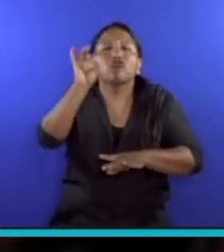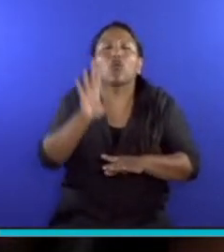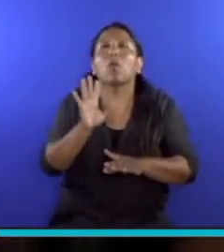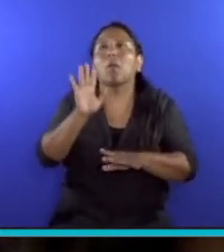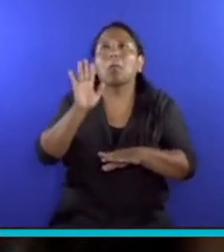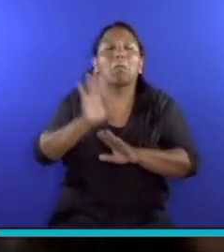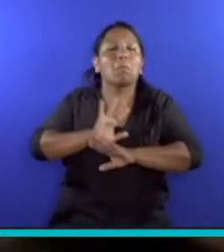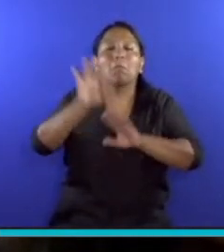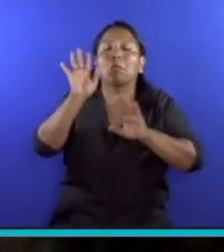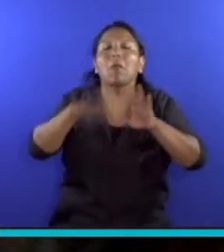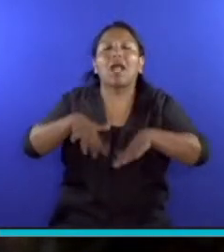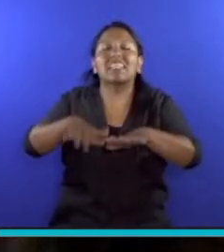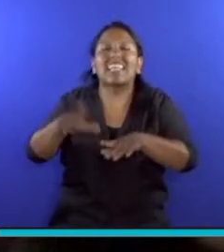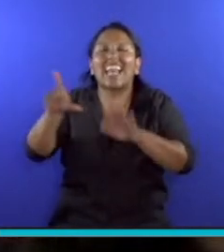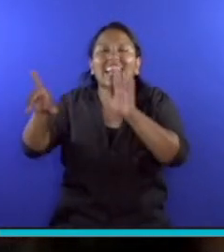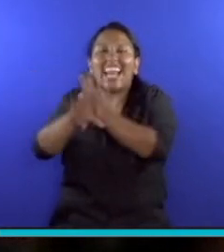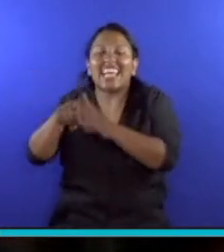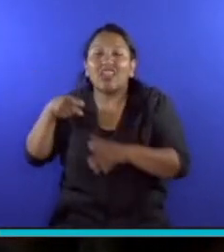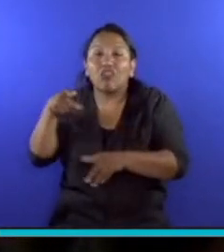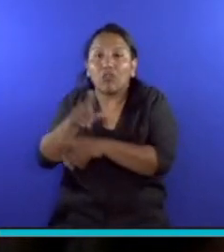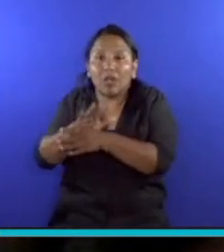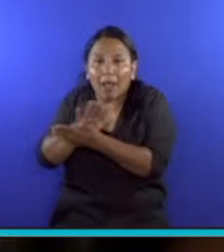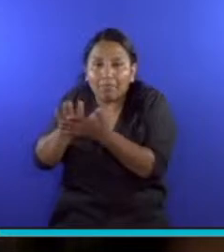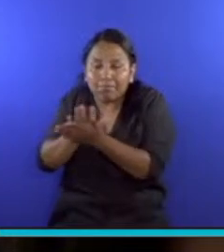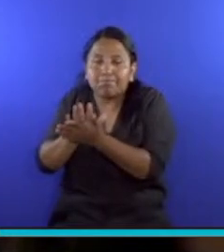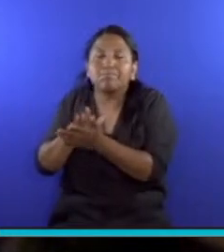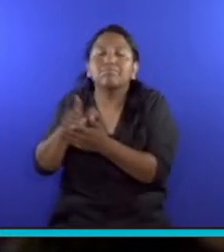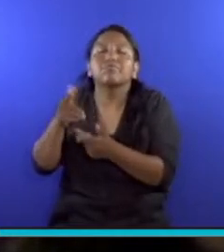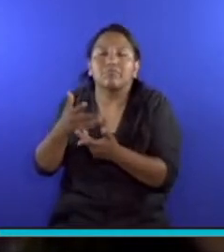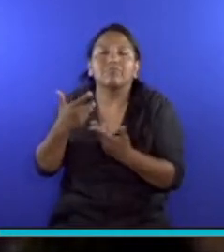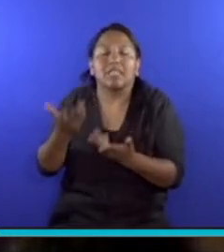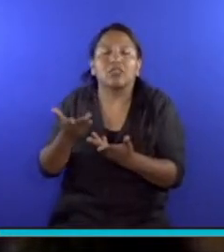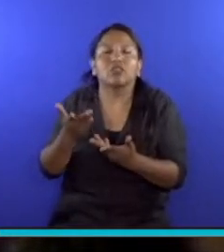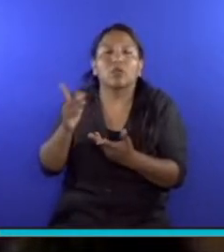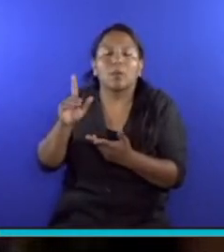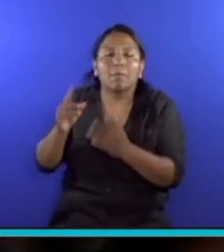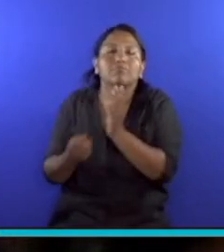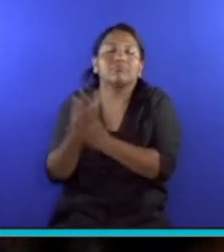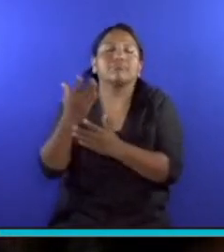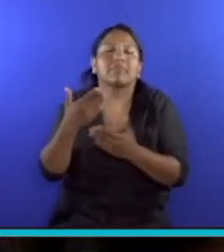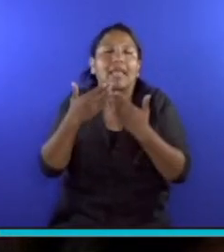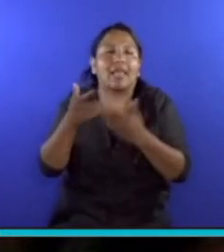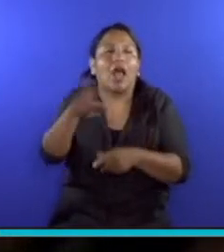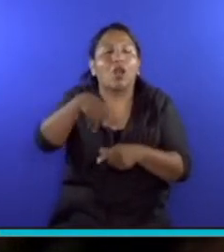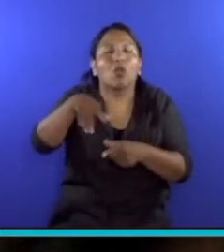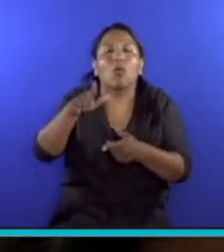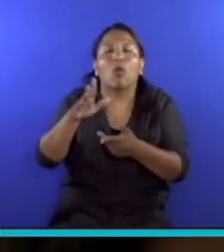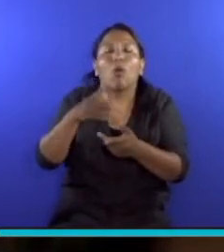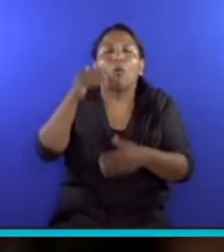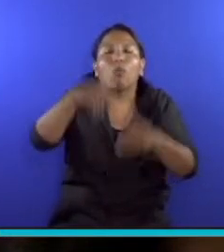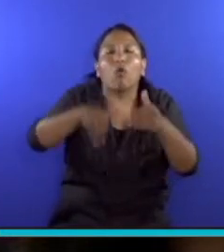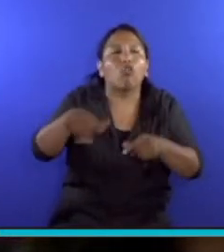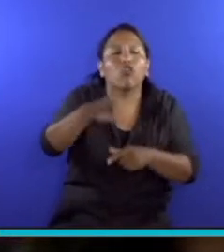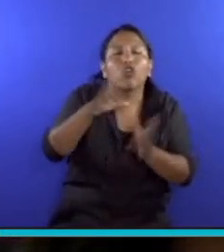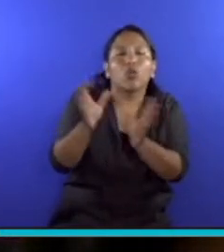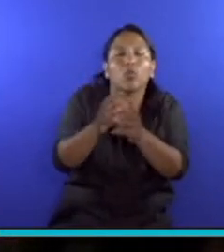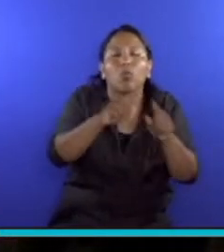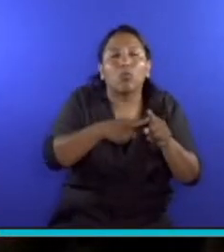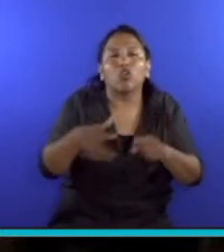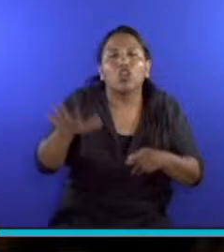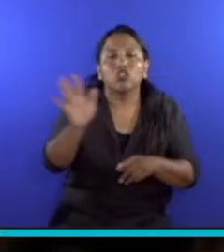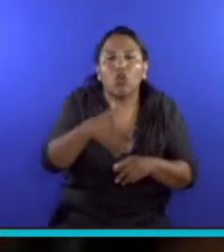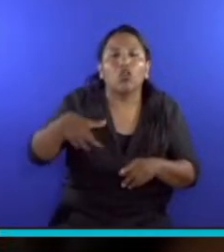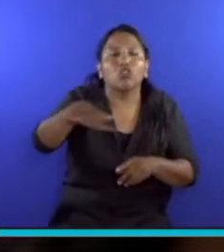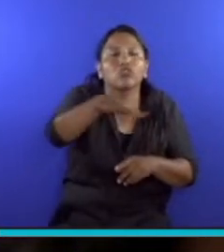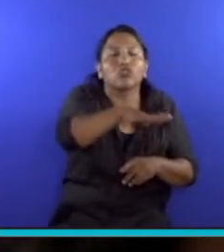La ley antimafias contó con el voto de todos los bloques políticos, con sectores de todos los bloques políticos. No